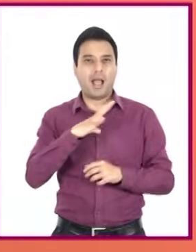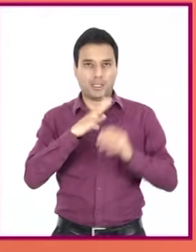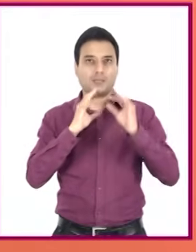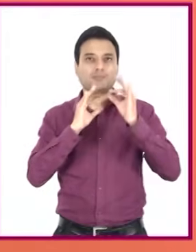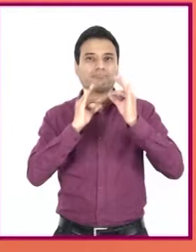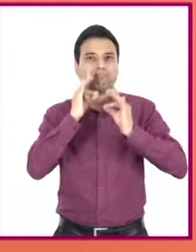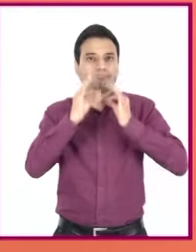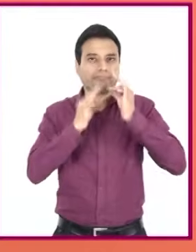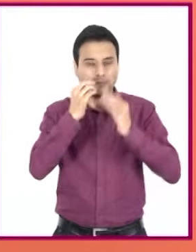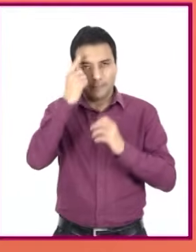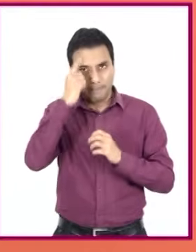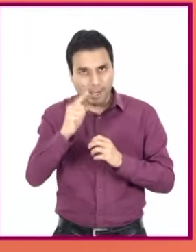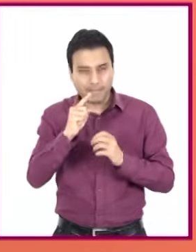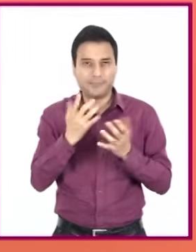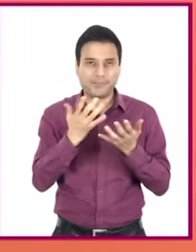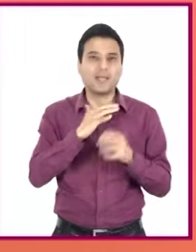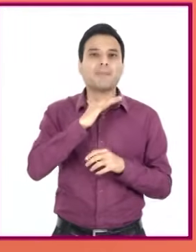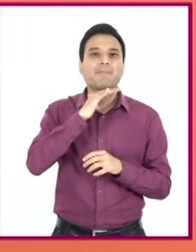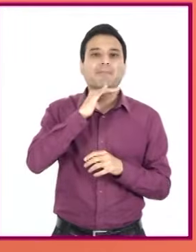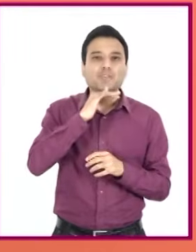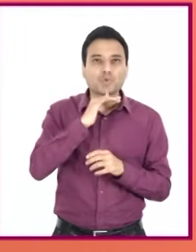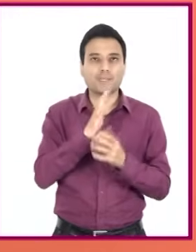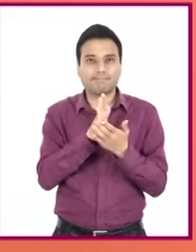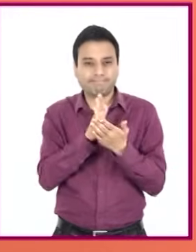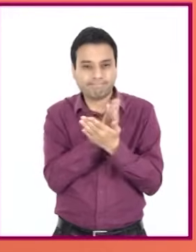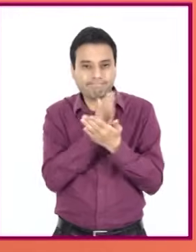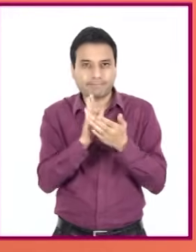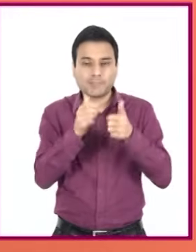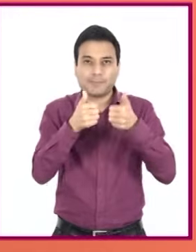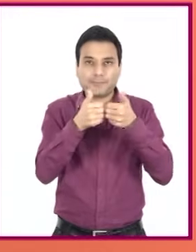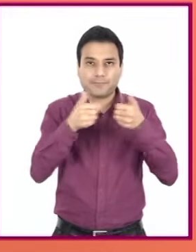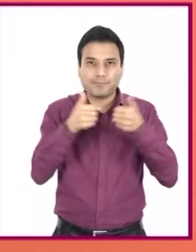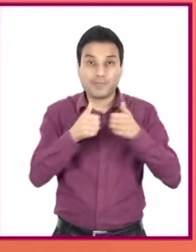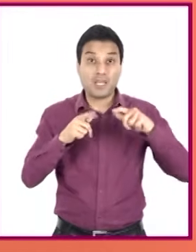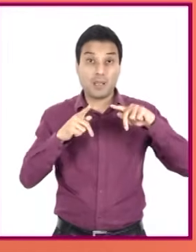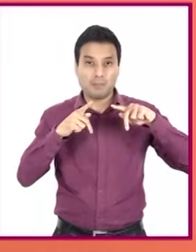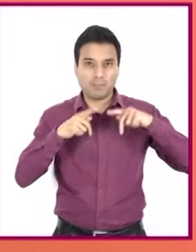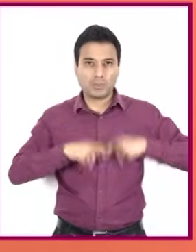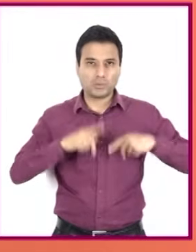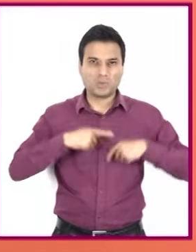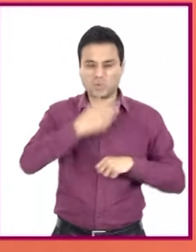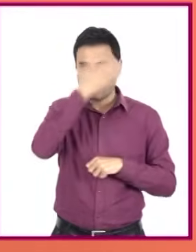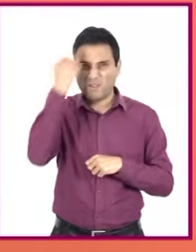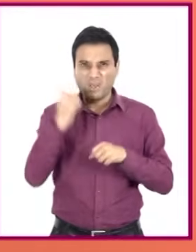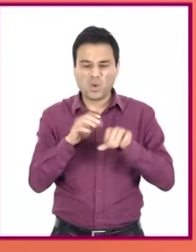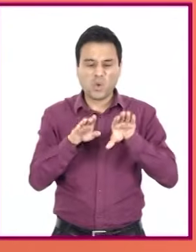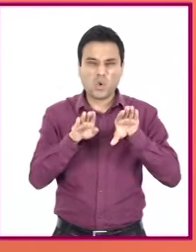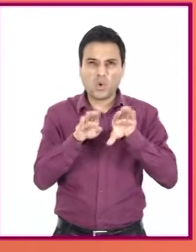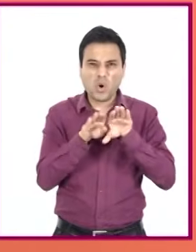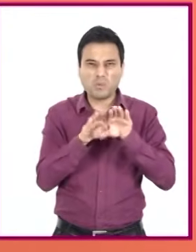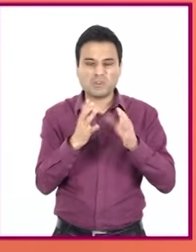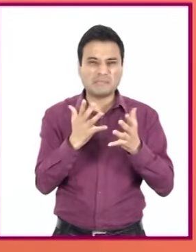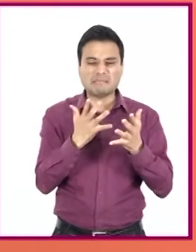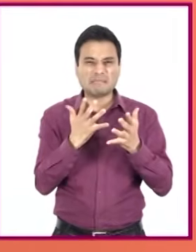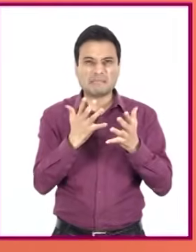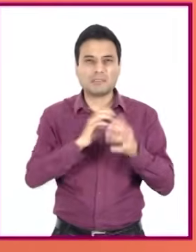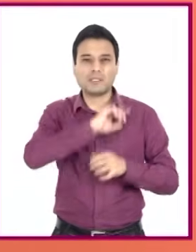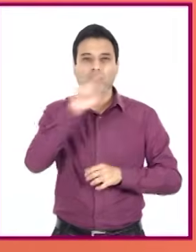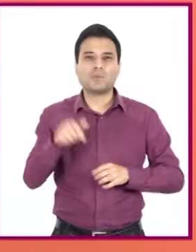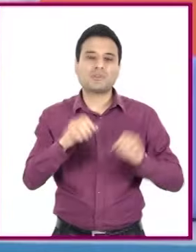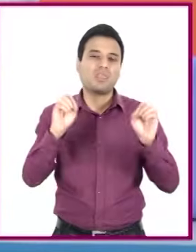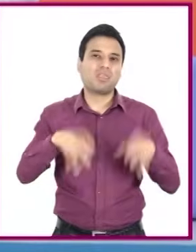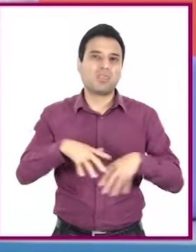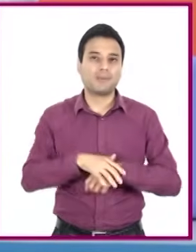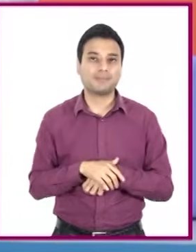la clasificación y reciclaje de la basura, pero muchas personas no sabían cómo participar y se desistió en esta